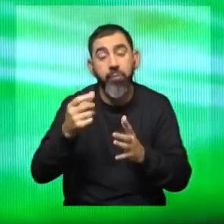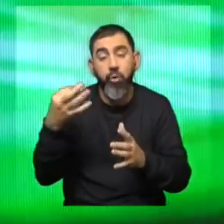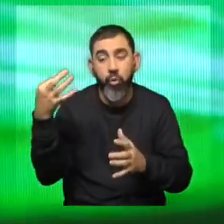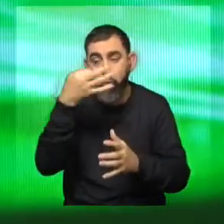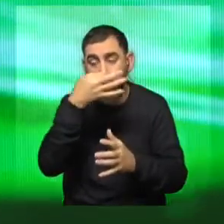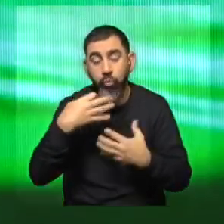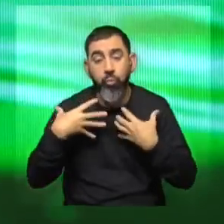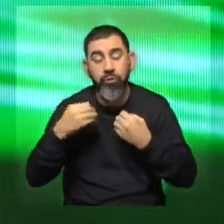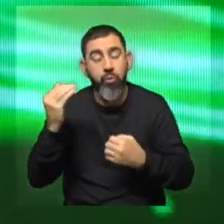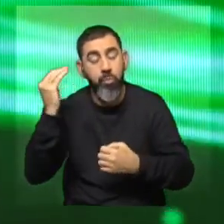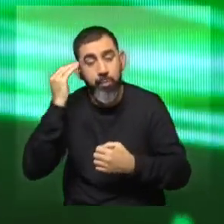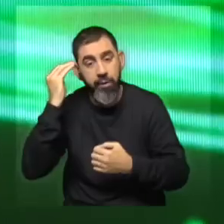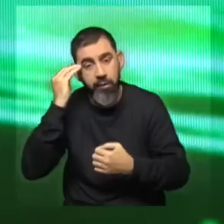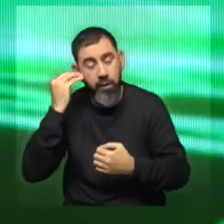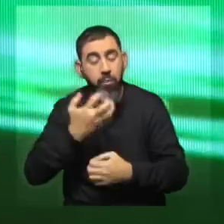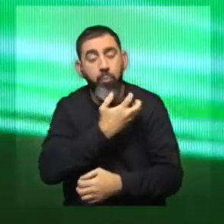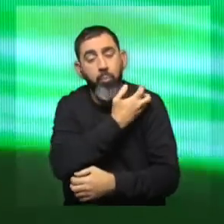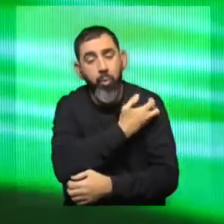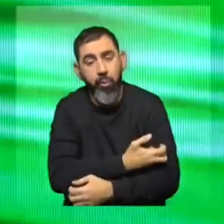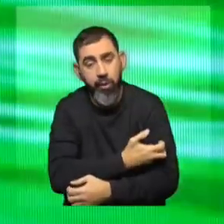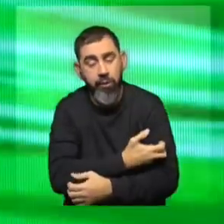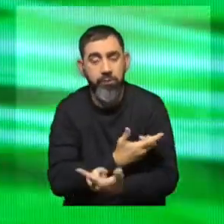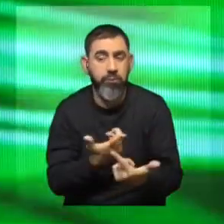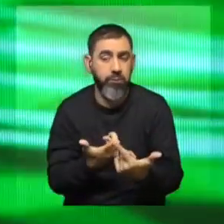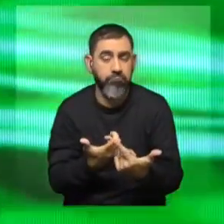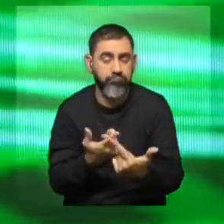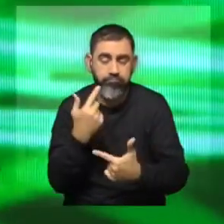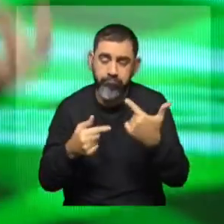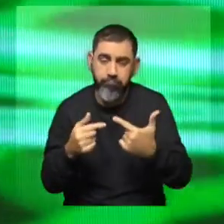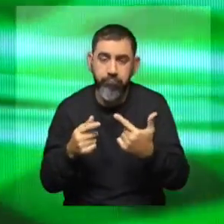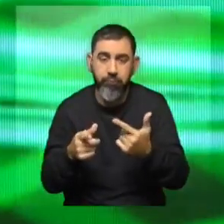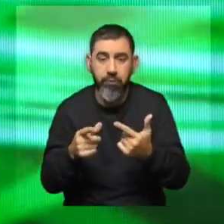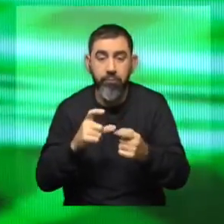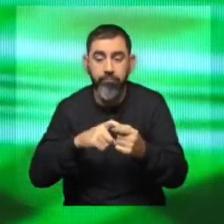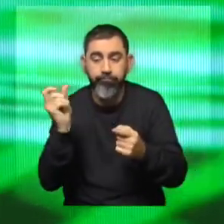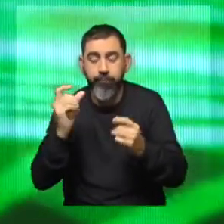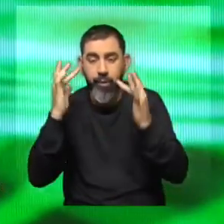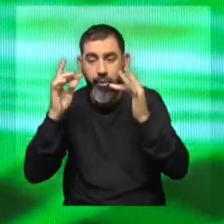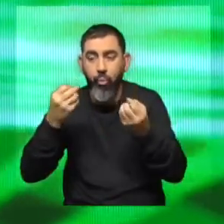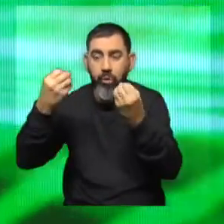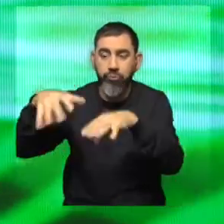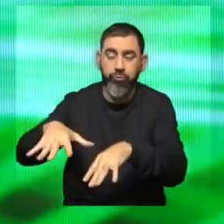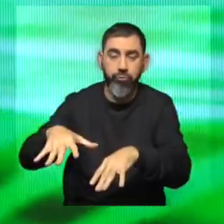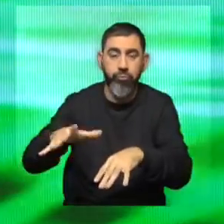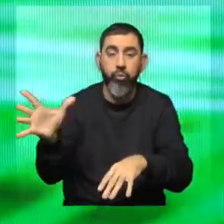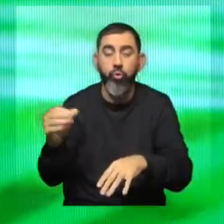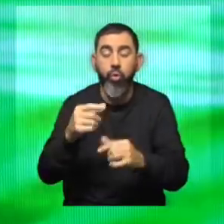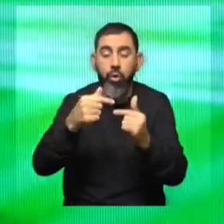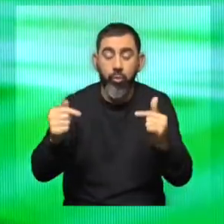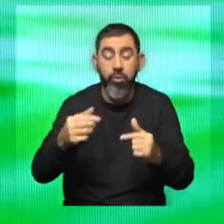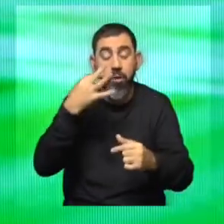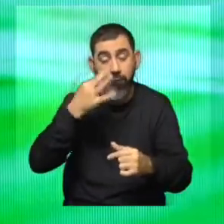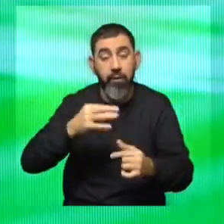de drogas Salud Mental pobreza este desafiliación educativa son todos indicadores que realmente